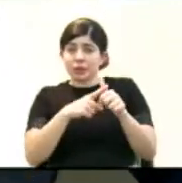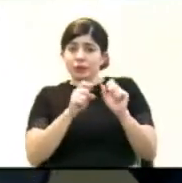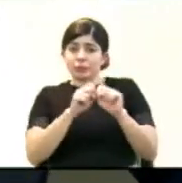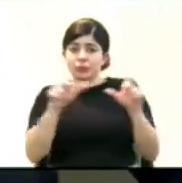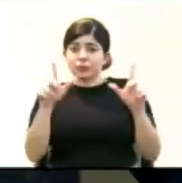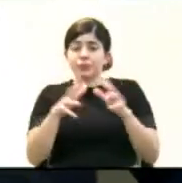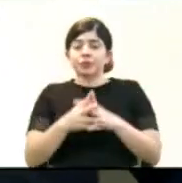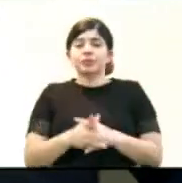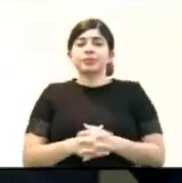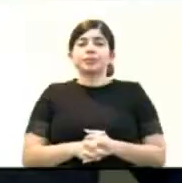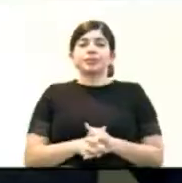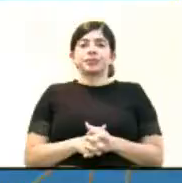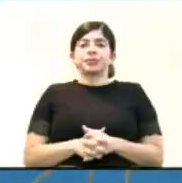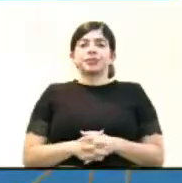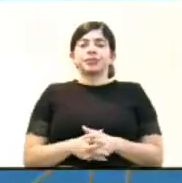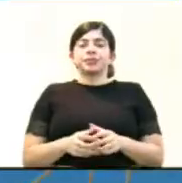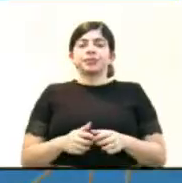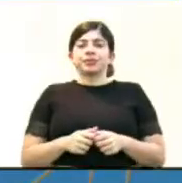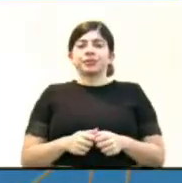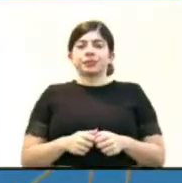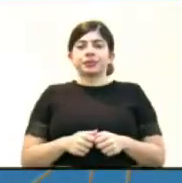filmina.